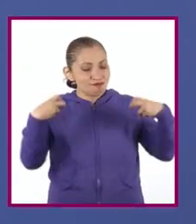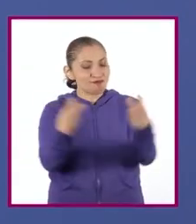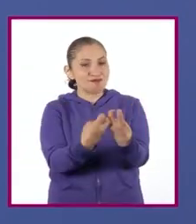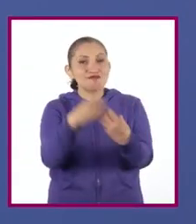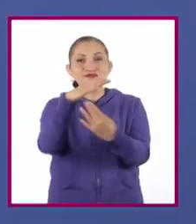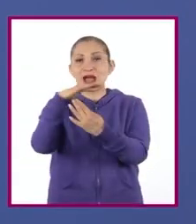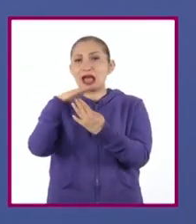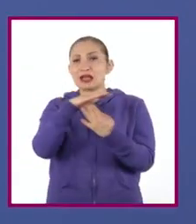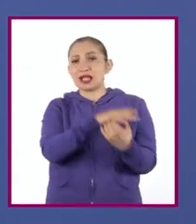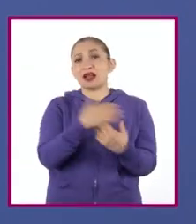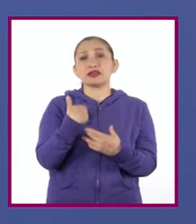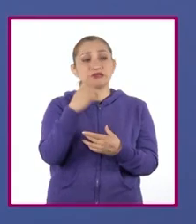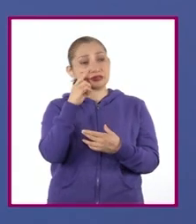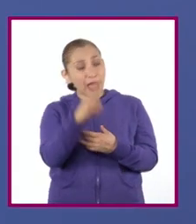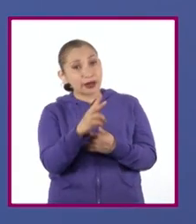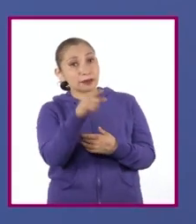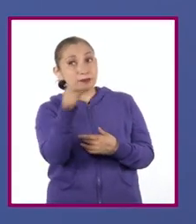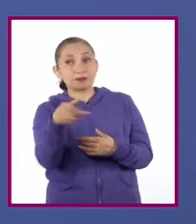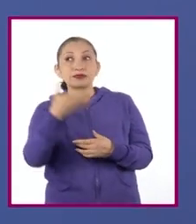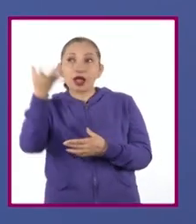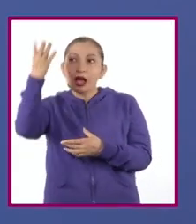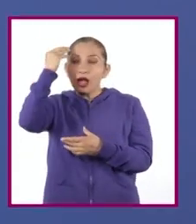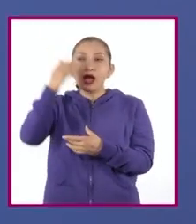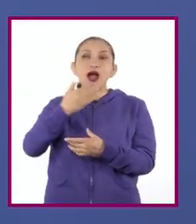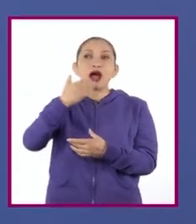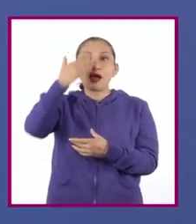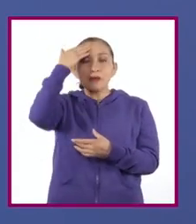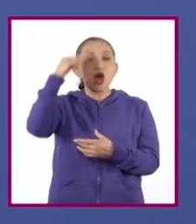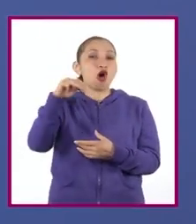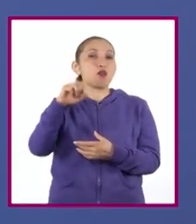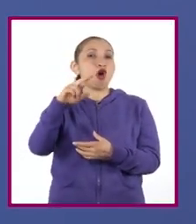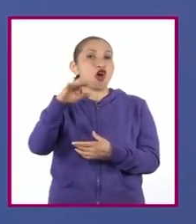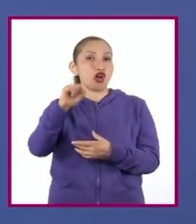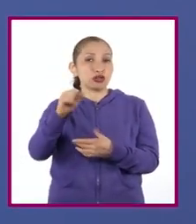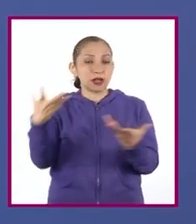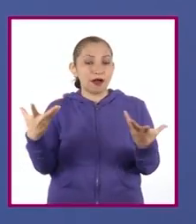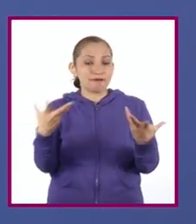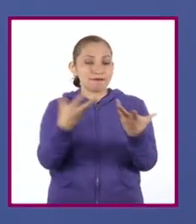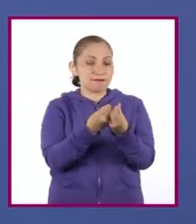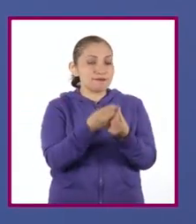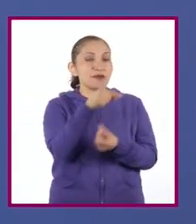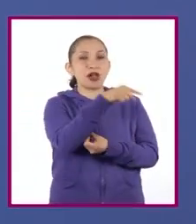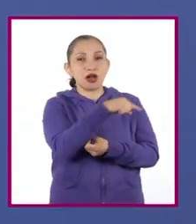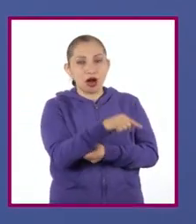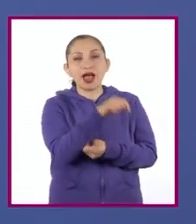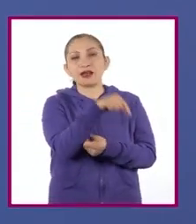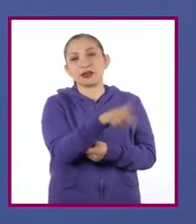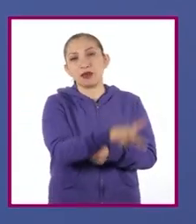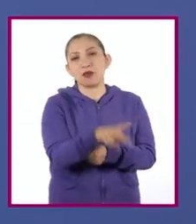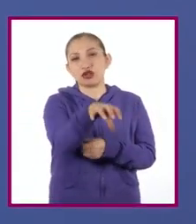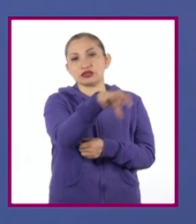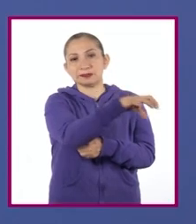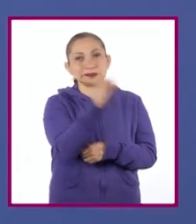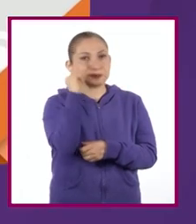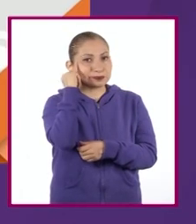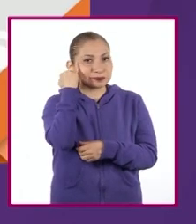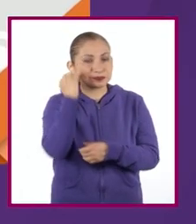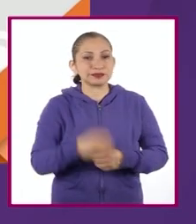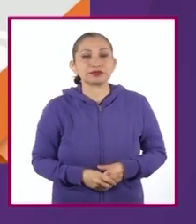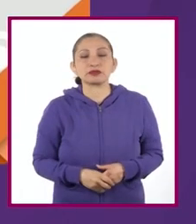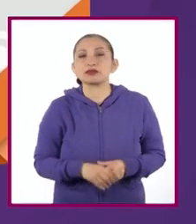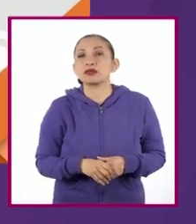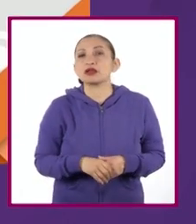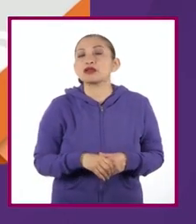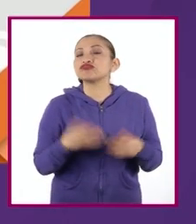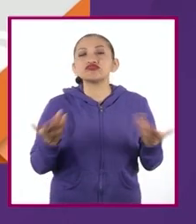que mucho traía de los árabes o moros, se conjugó con la de los pueblos indígenas. En